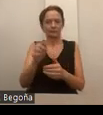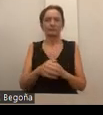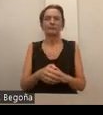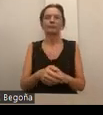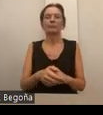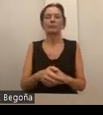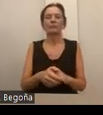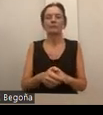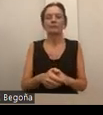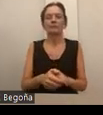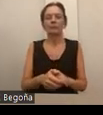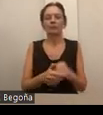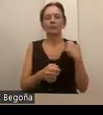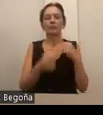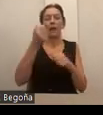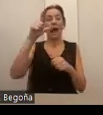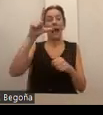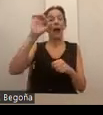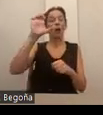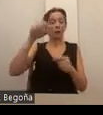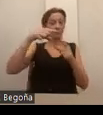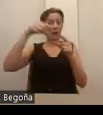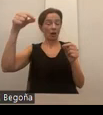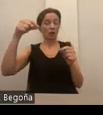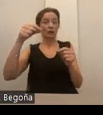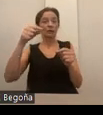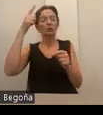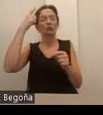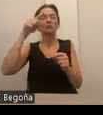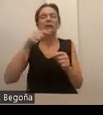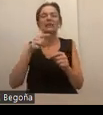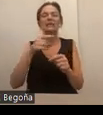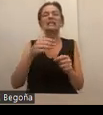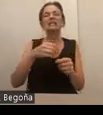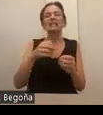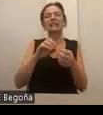el aloe vera y el síndrome metabólico, sabéis que el síndrome metabólico es